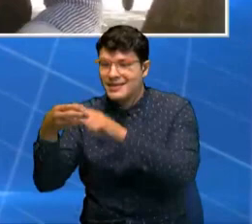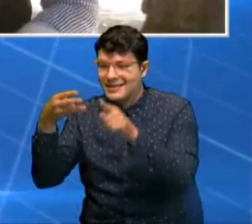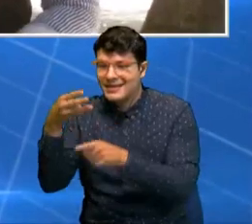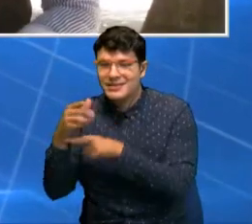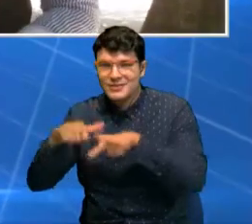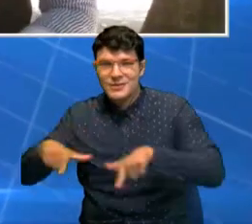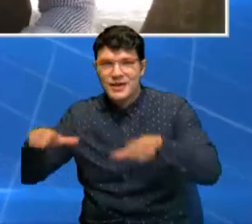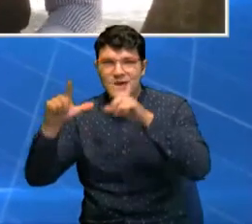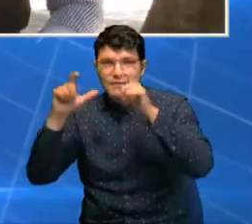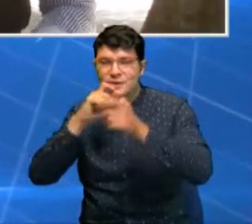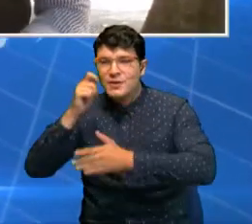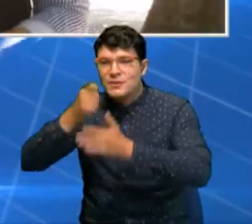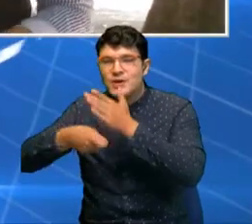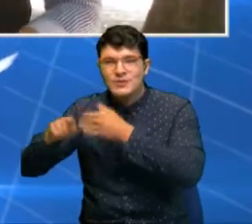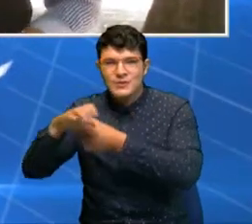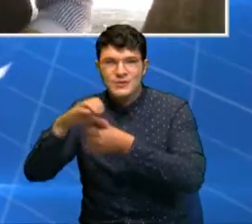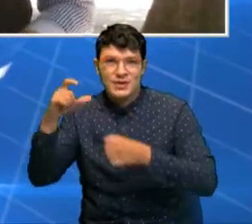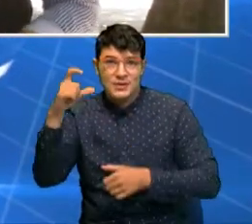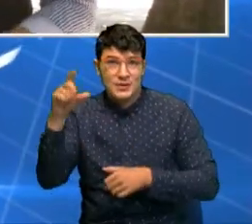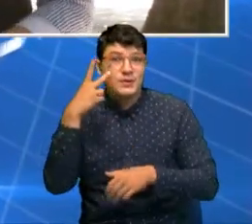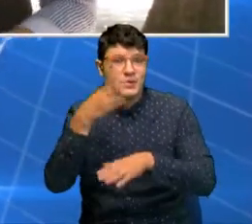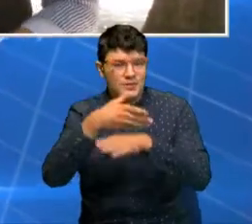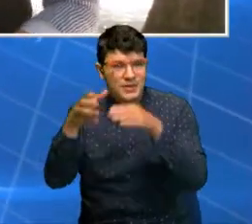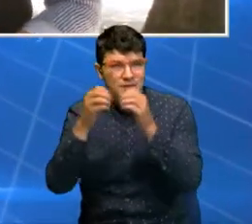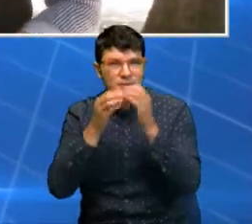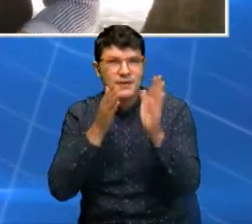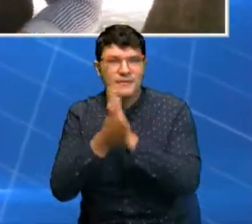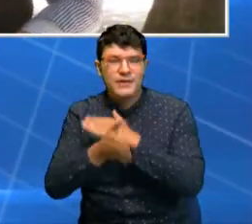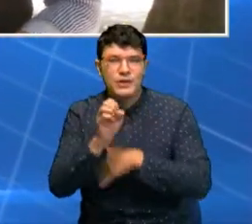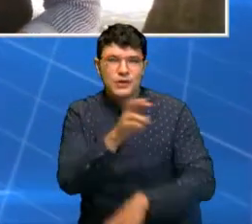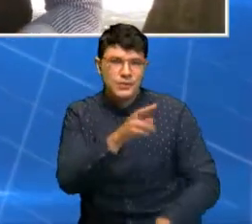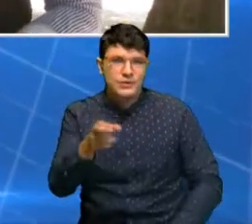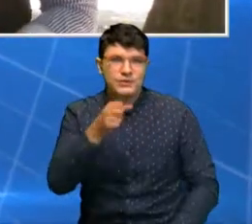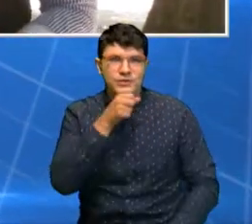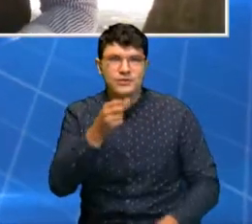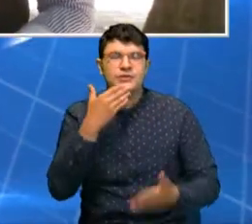información por el momento con la cámara de Héctor Peña. Les informó Pilar Velázquez para Oriente Noticias.